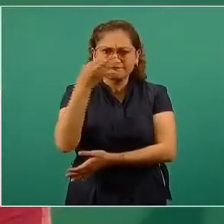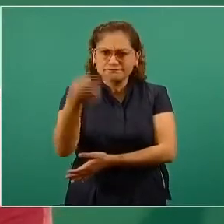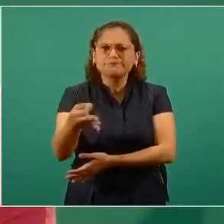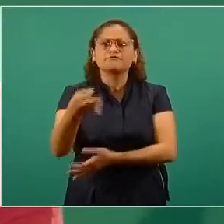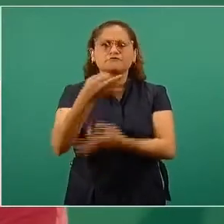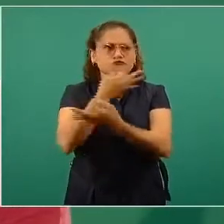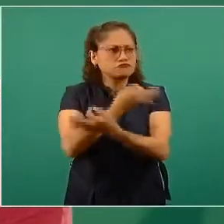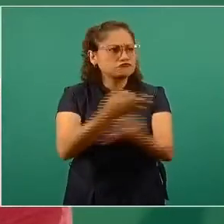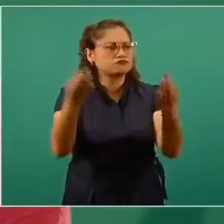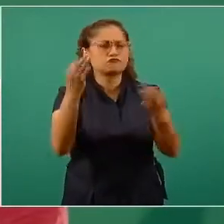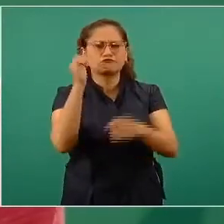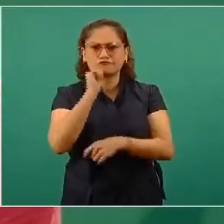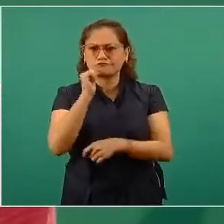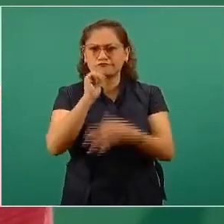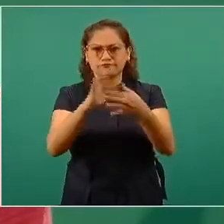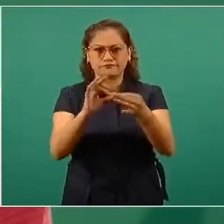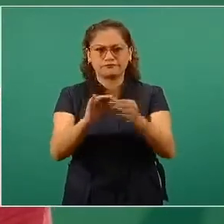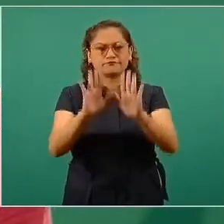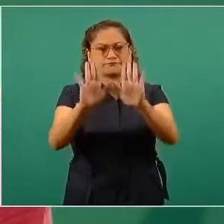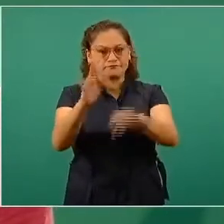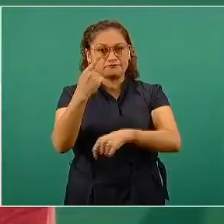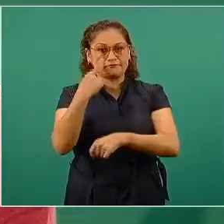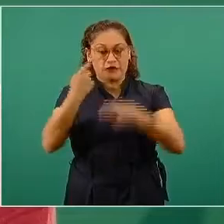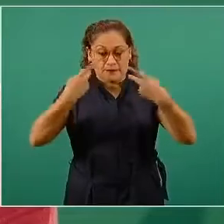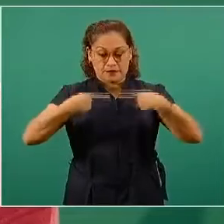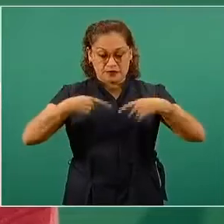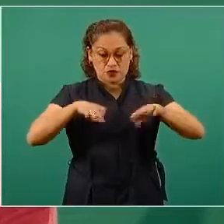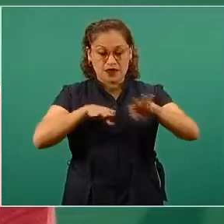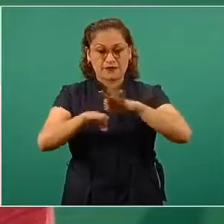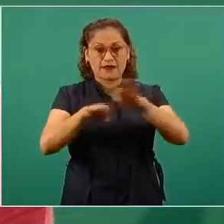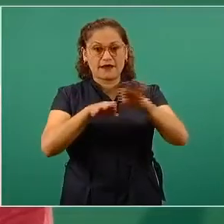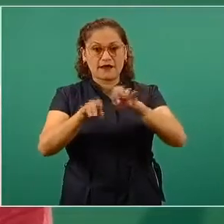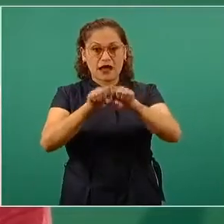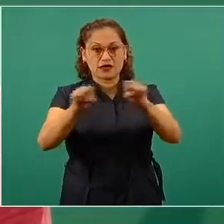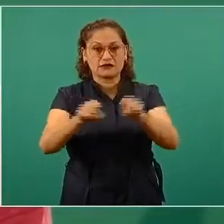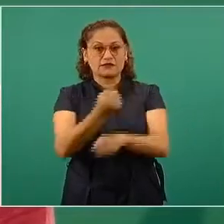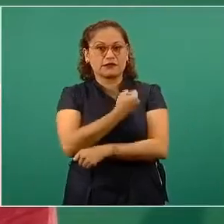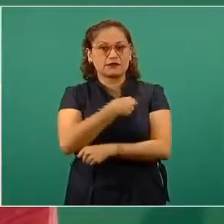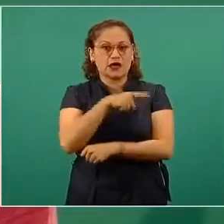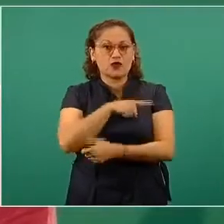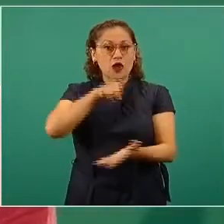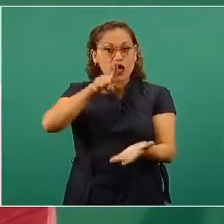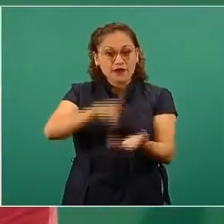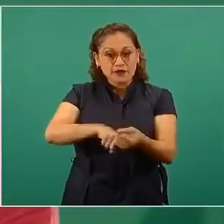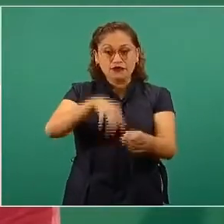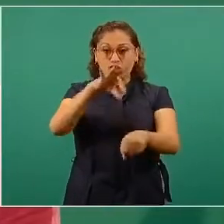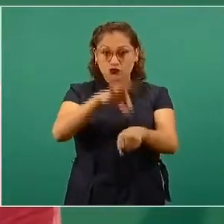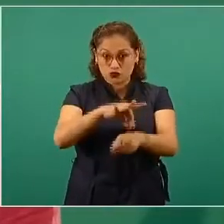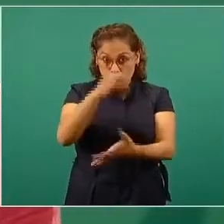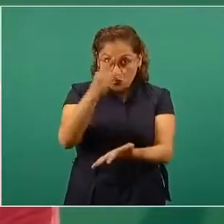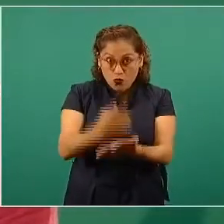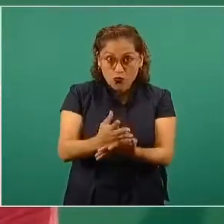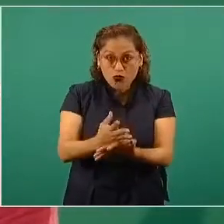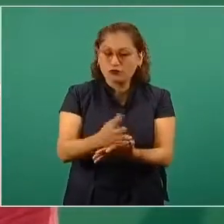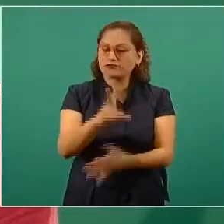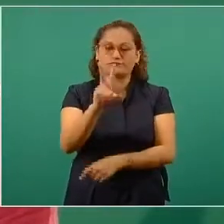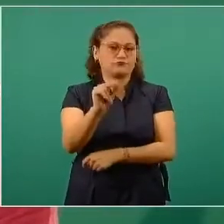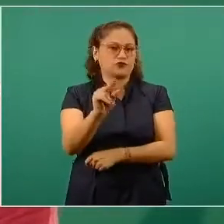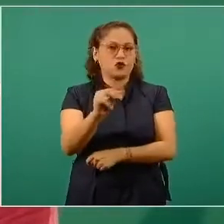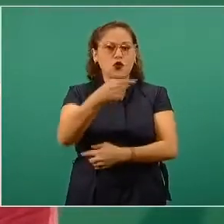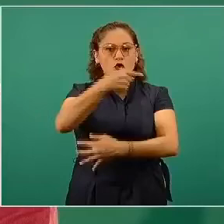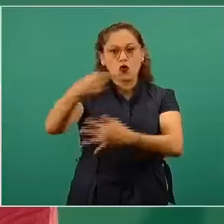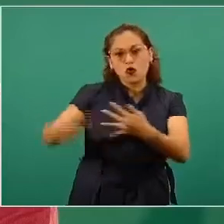a la población. El personal de salud no se compone solamente de médicos y médicas. Hay 11